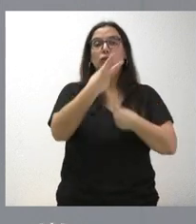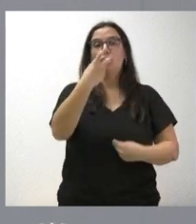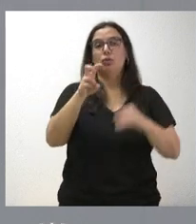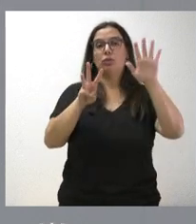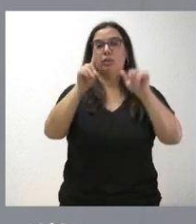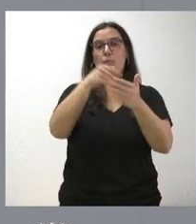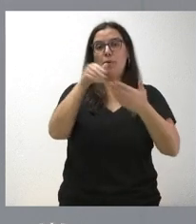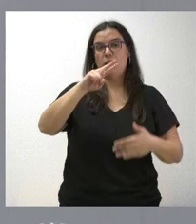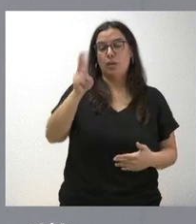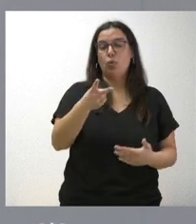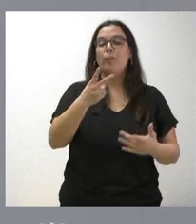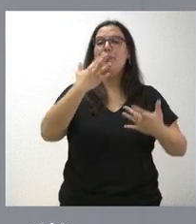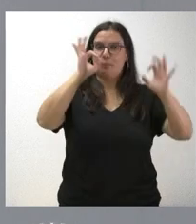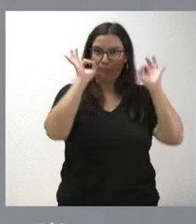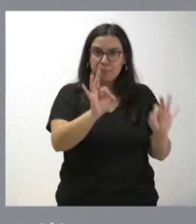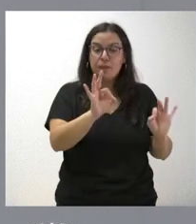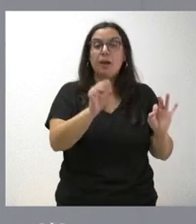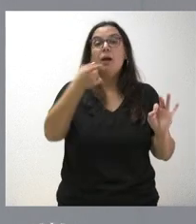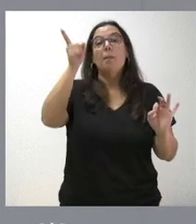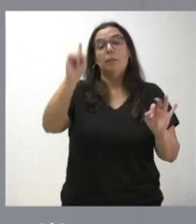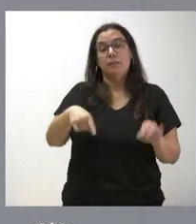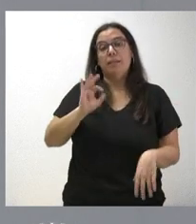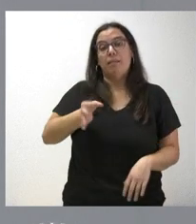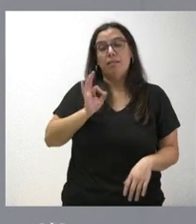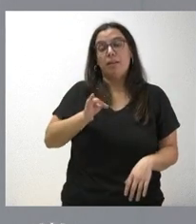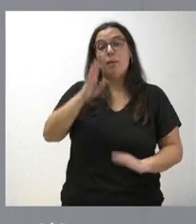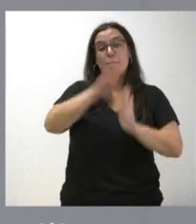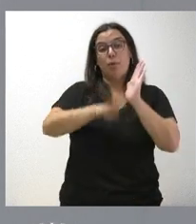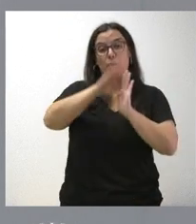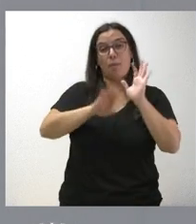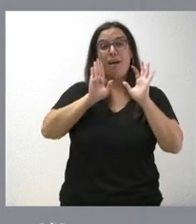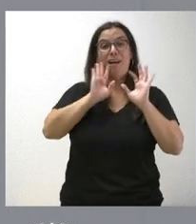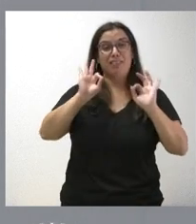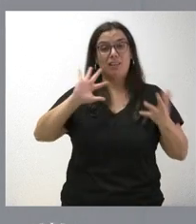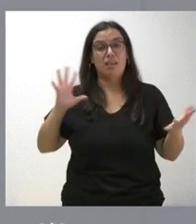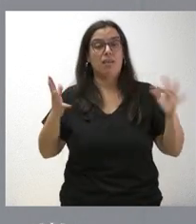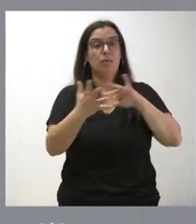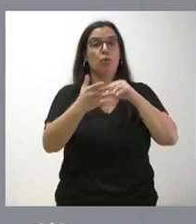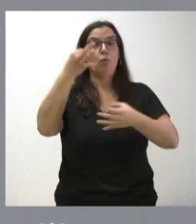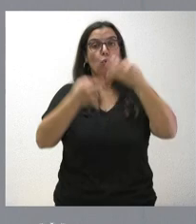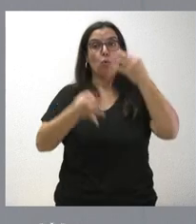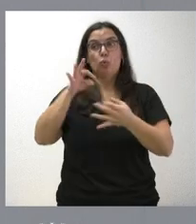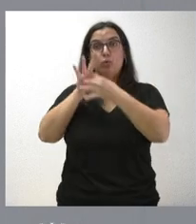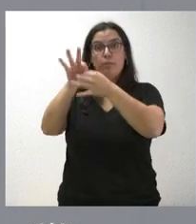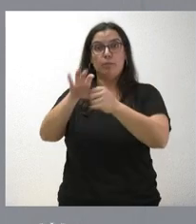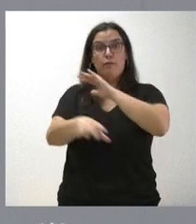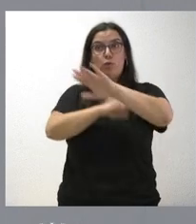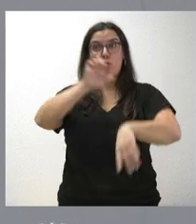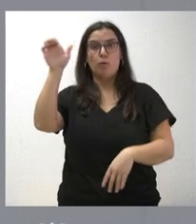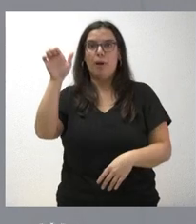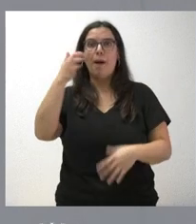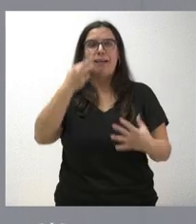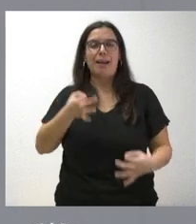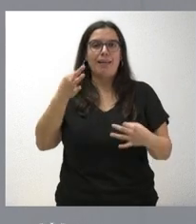euros pero siendo esto cierto también Es verdad que estos programas de transición justa financiados con fondos europeos no llegan en la misma